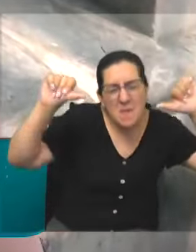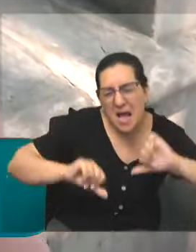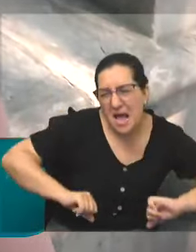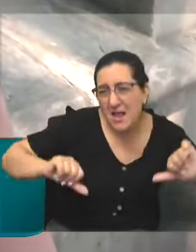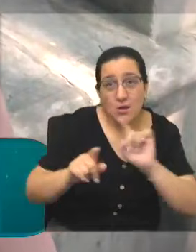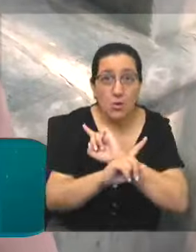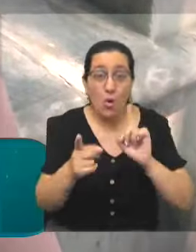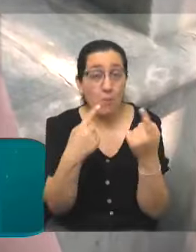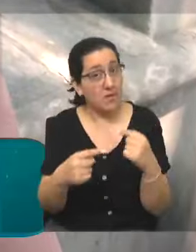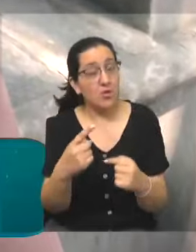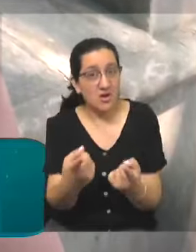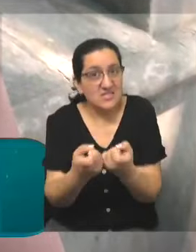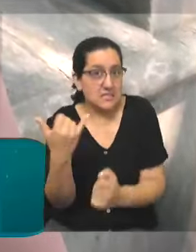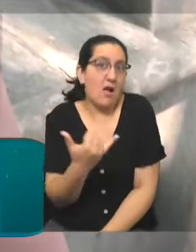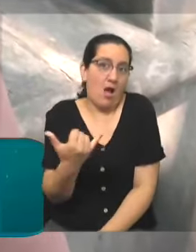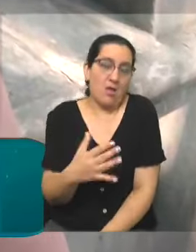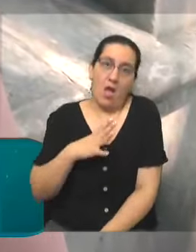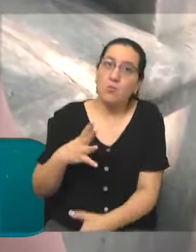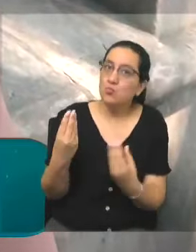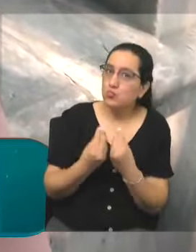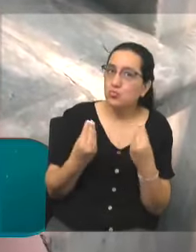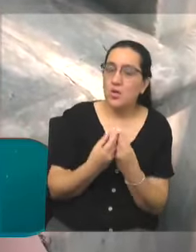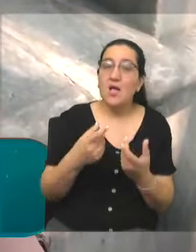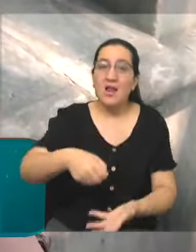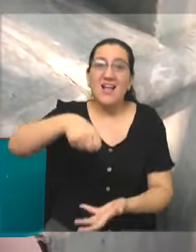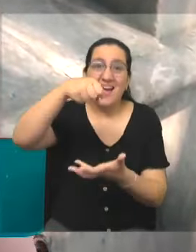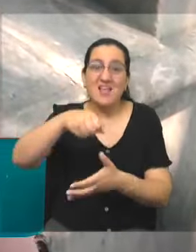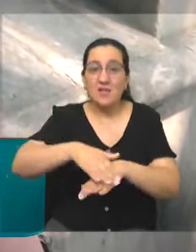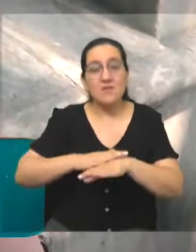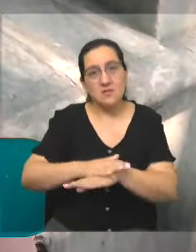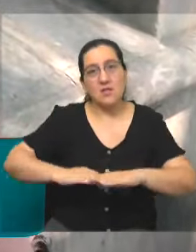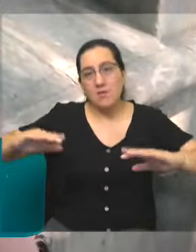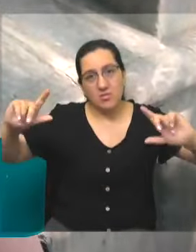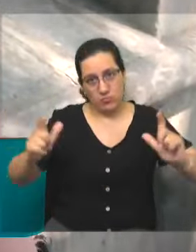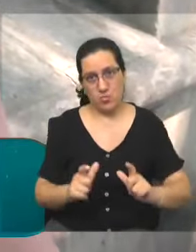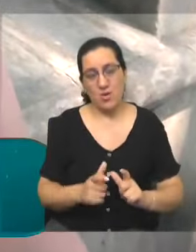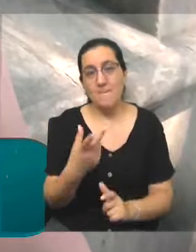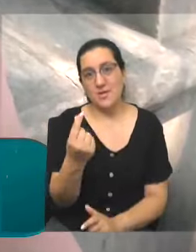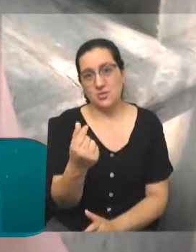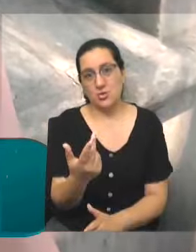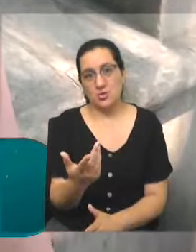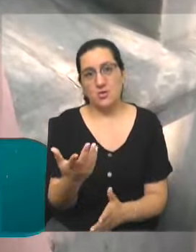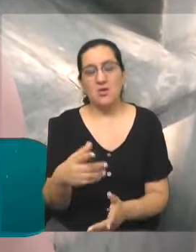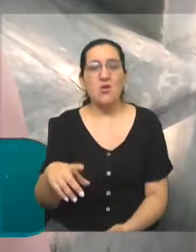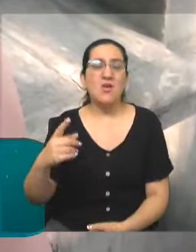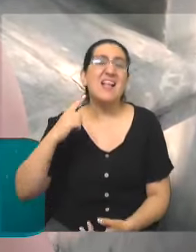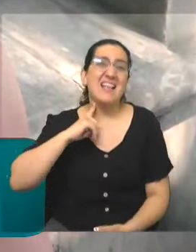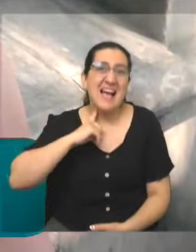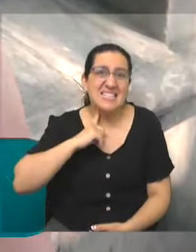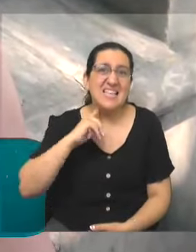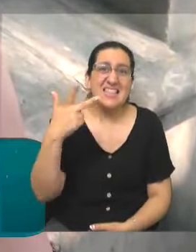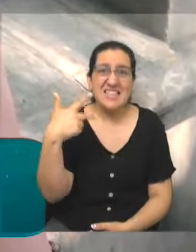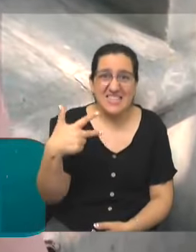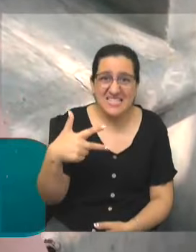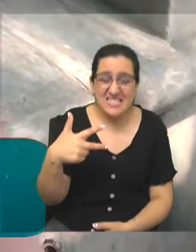pero... Hay necesidades, hay mucha necesidad. La canasta básica tiene que bajar un poco. Una garrafa de 13 kilos,